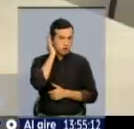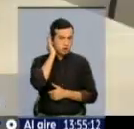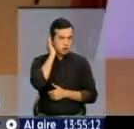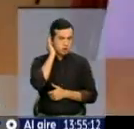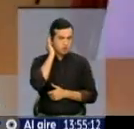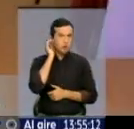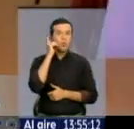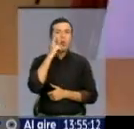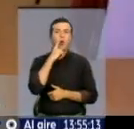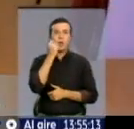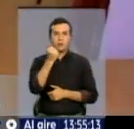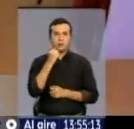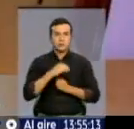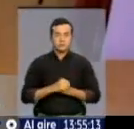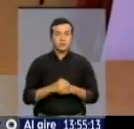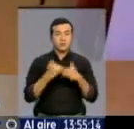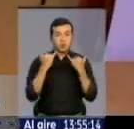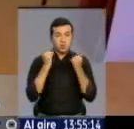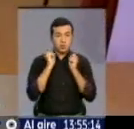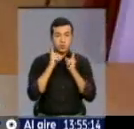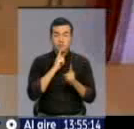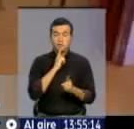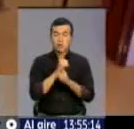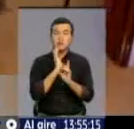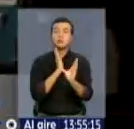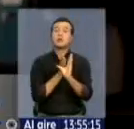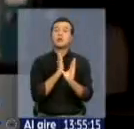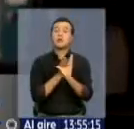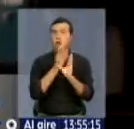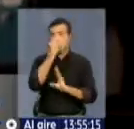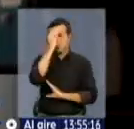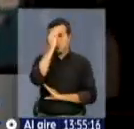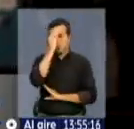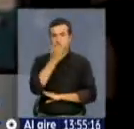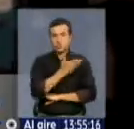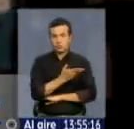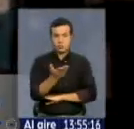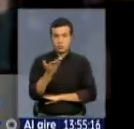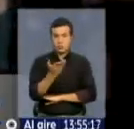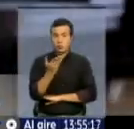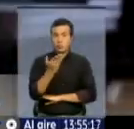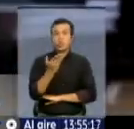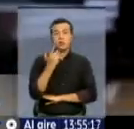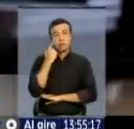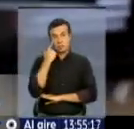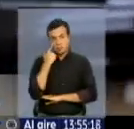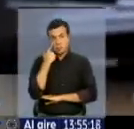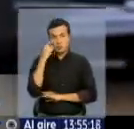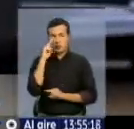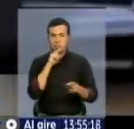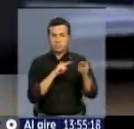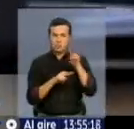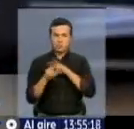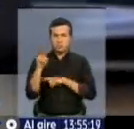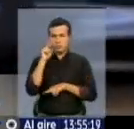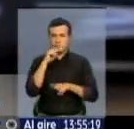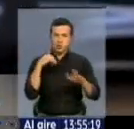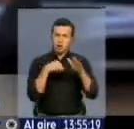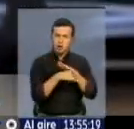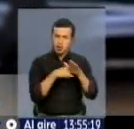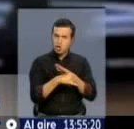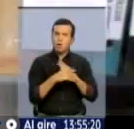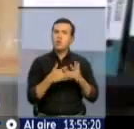Uno masculino. Como que es la oportunidad para... La psicóloga educativa Carmen Corozo advierte sobre síntomas a presentarse en caso de abuso